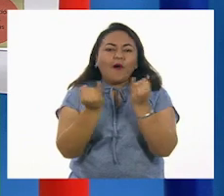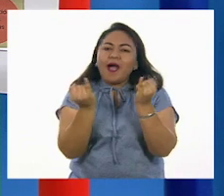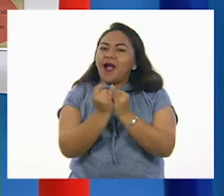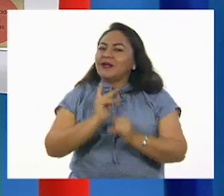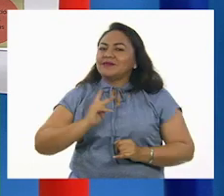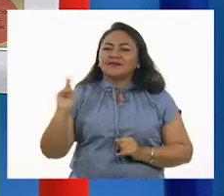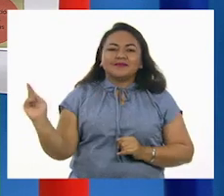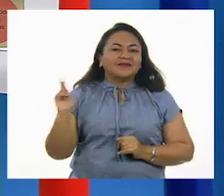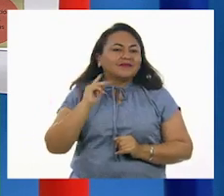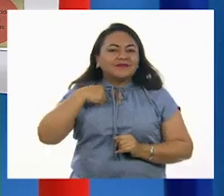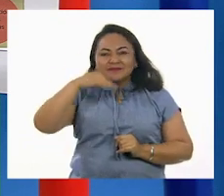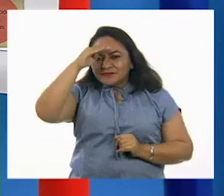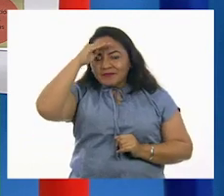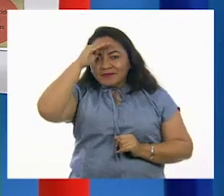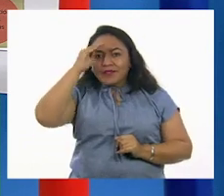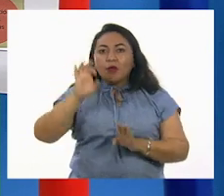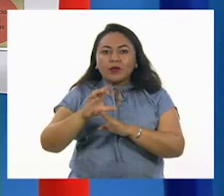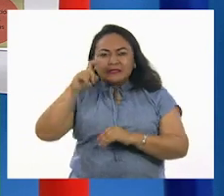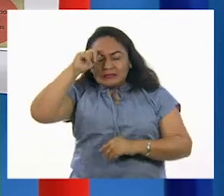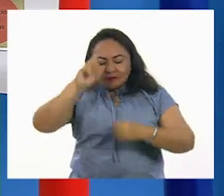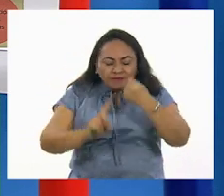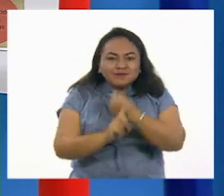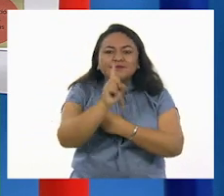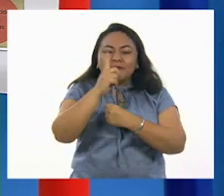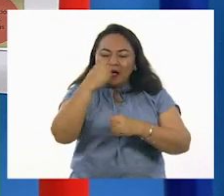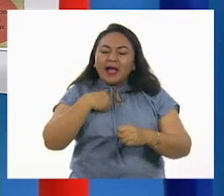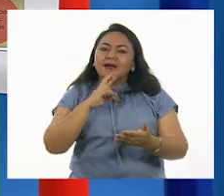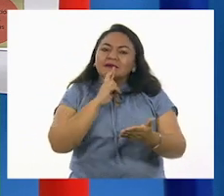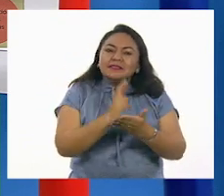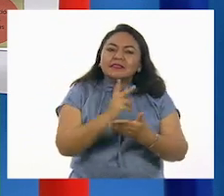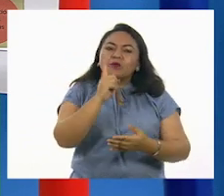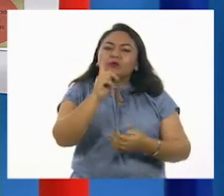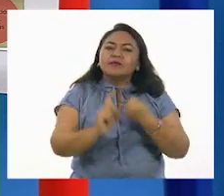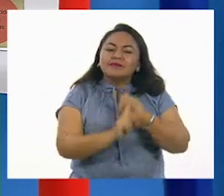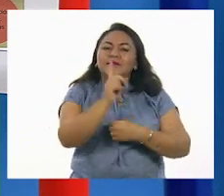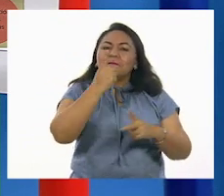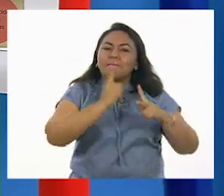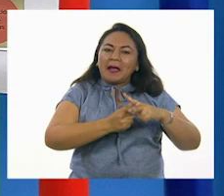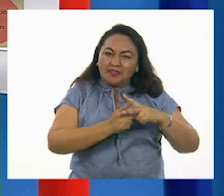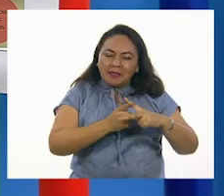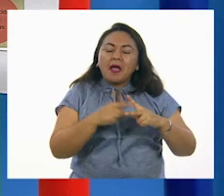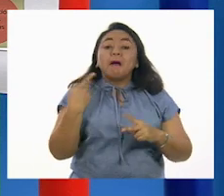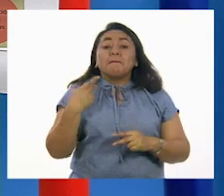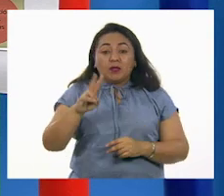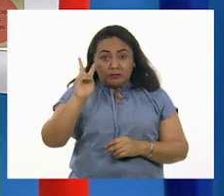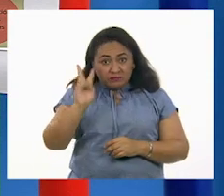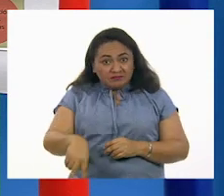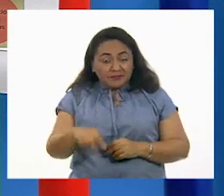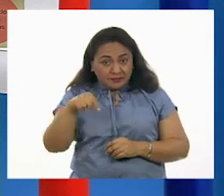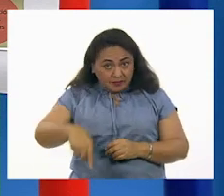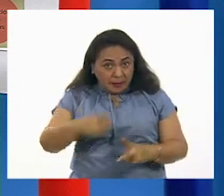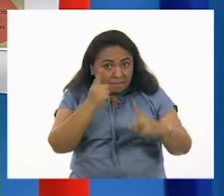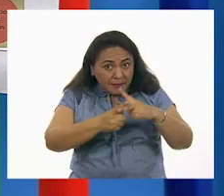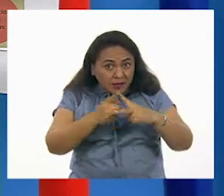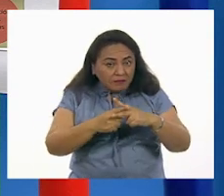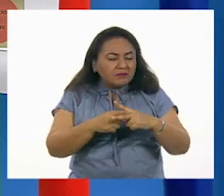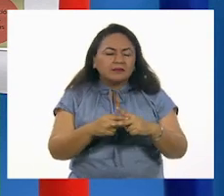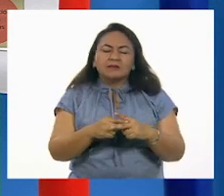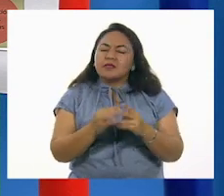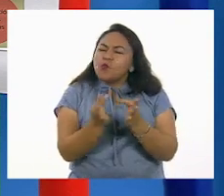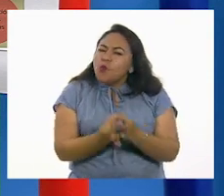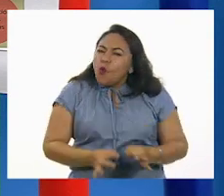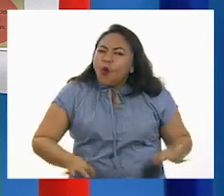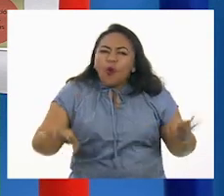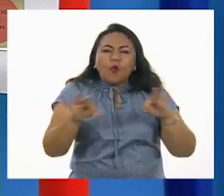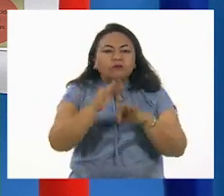momento, sobre todo cuando se nos dificulta la resolución de algún desafío matemático. pero la realidad es que las matemáticas son